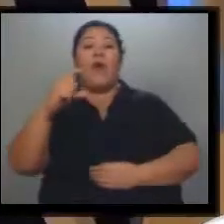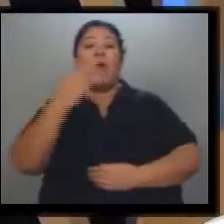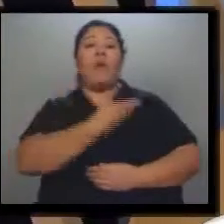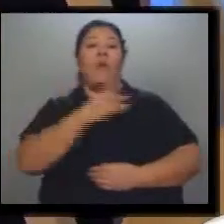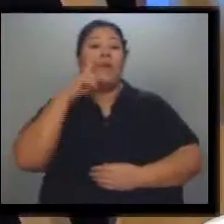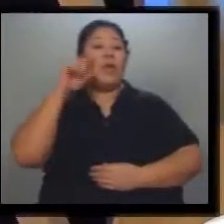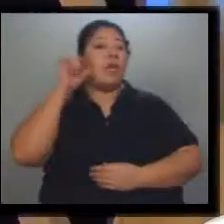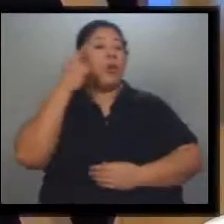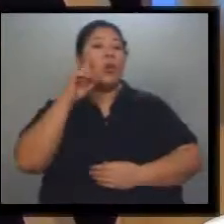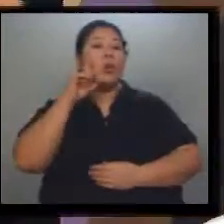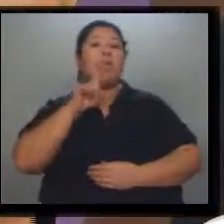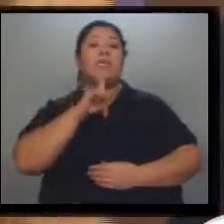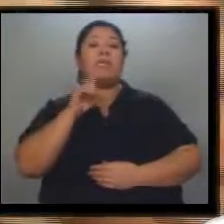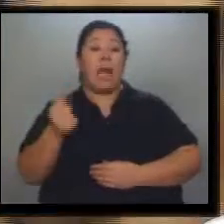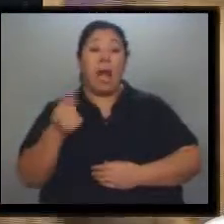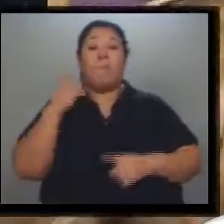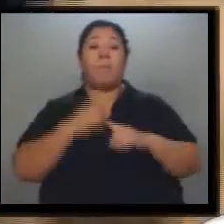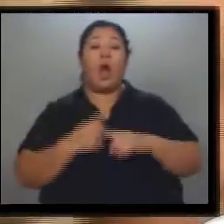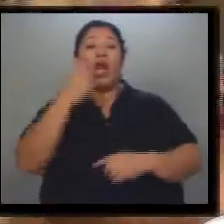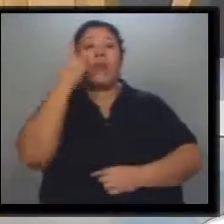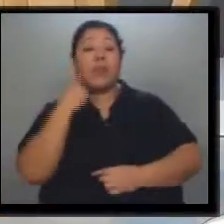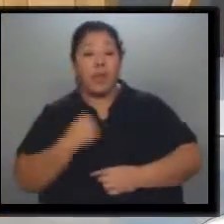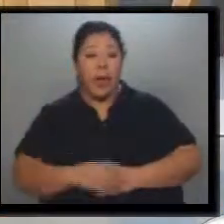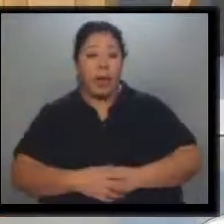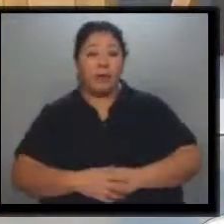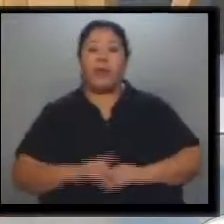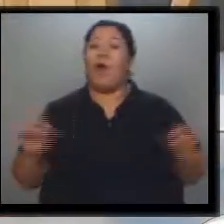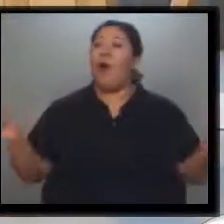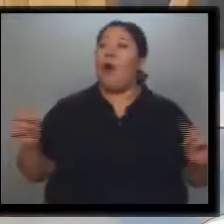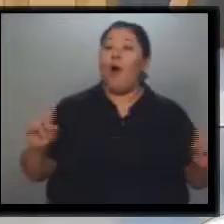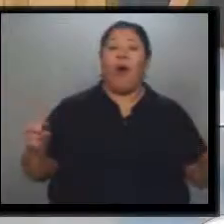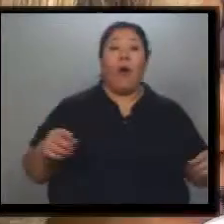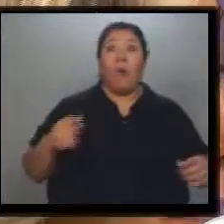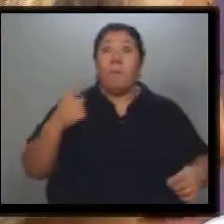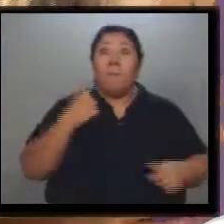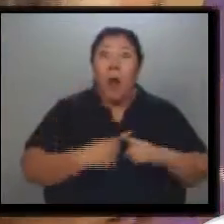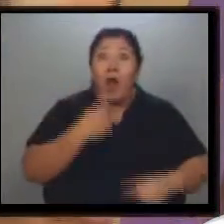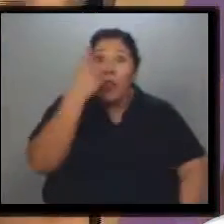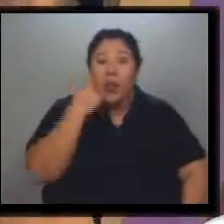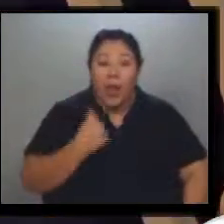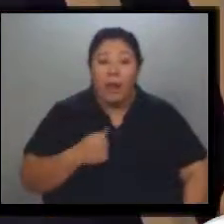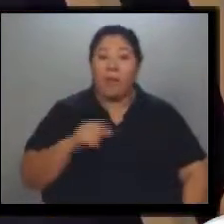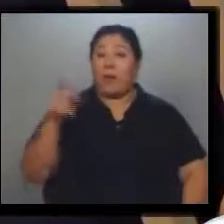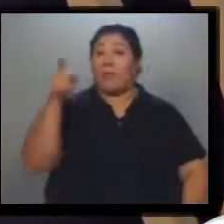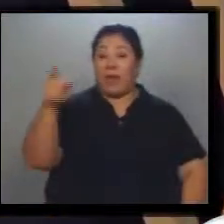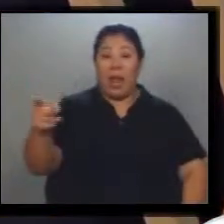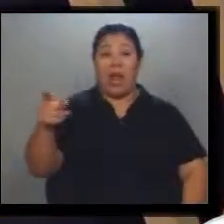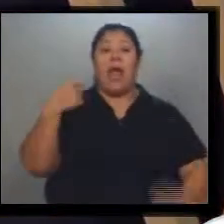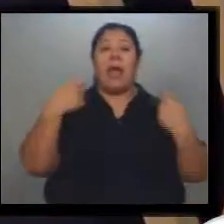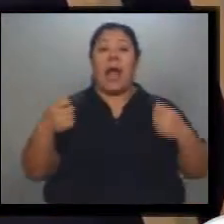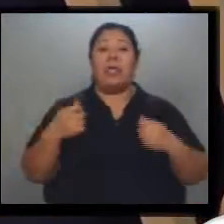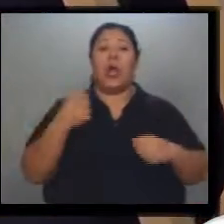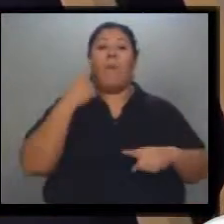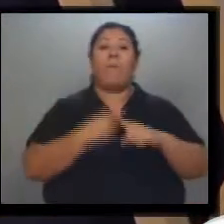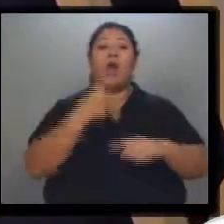Dani. Romy, no era para que le digas a Mariano, era entre nosotros, el comentario. Mirá, Dani, 20 pesos por día, son 100 pesos por